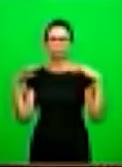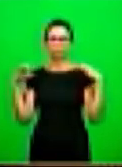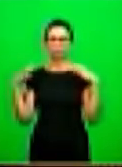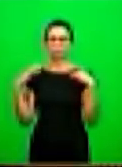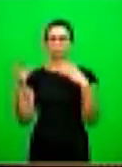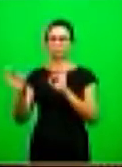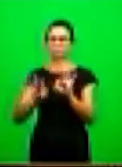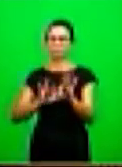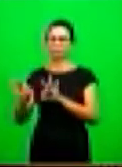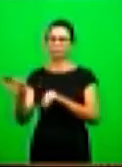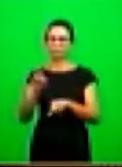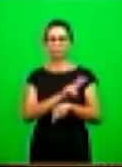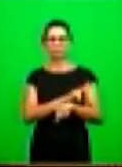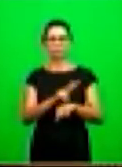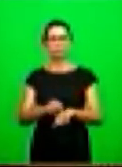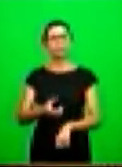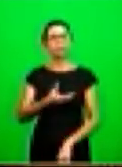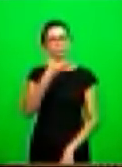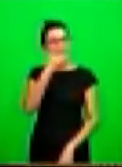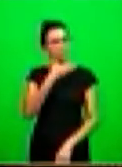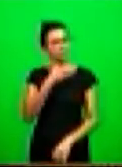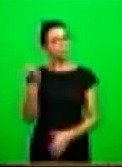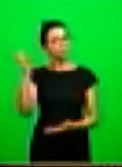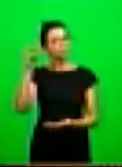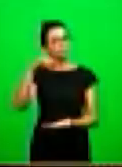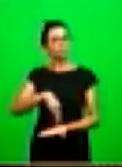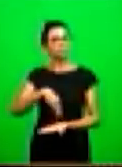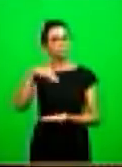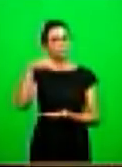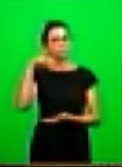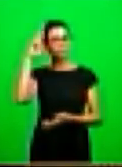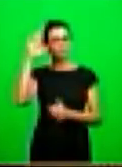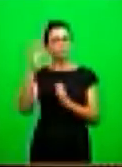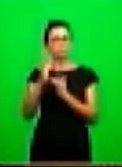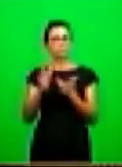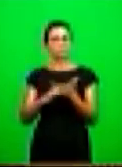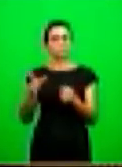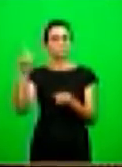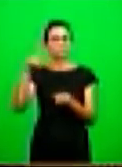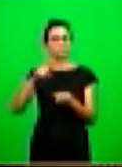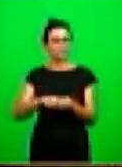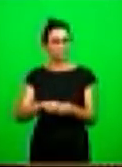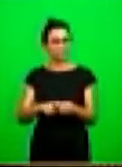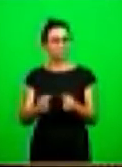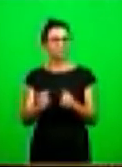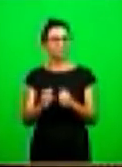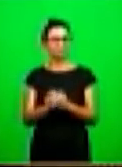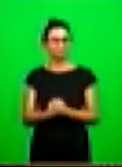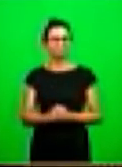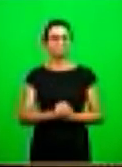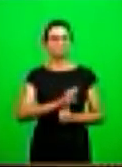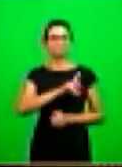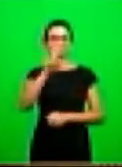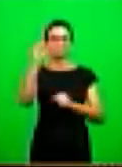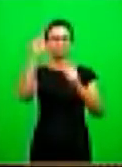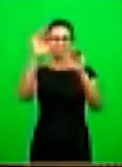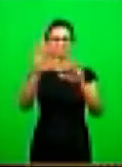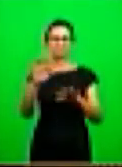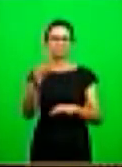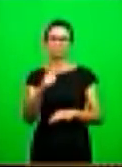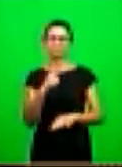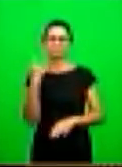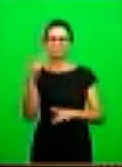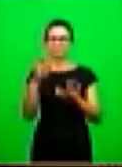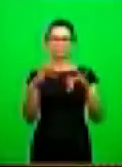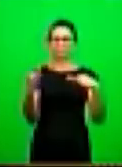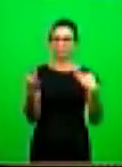que está preparada, que está vigilante. Eso es Navidad, Maranata, el Señor Jesús viene. Que el Señor pueda bendecir a todos, a